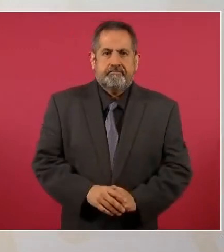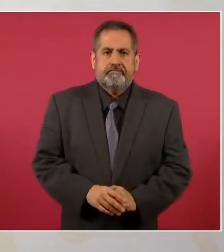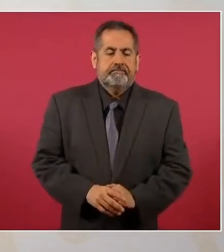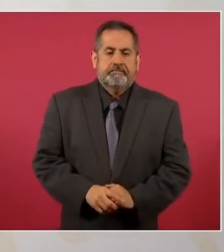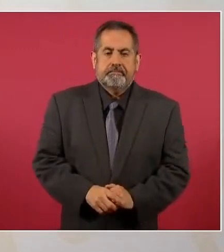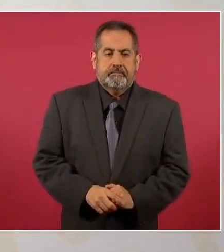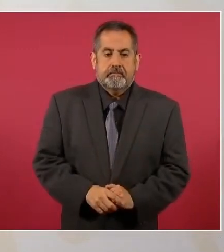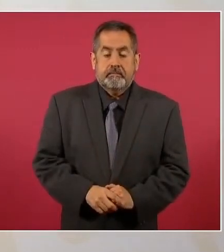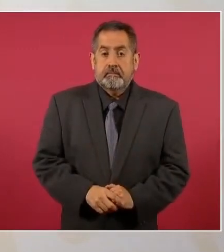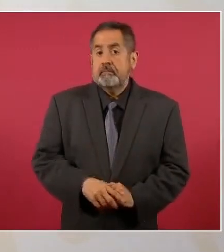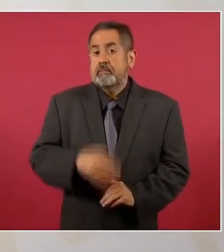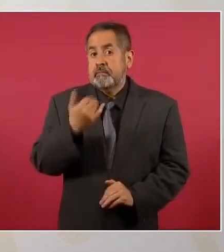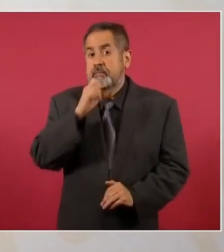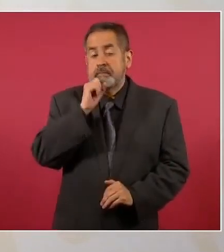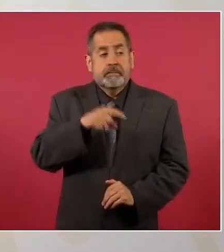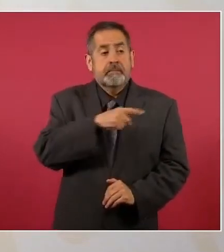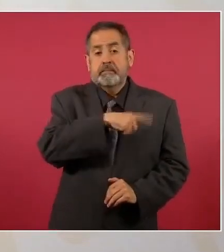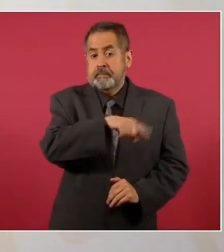y que además